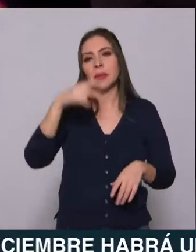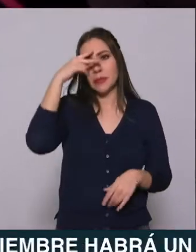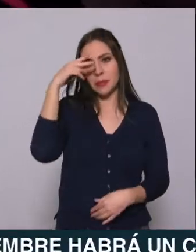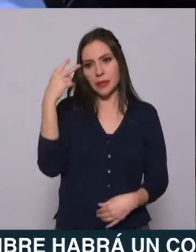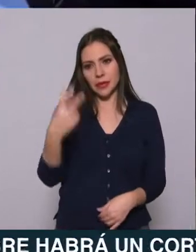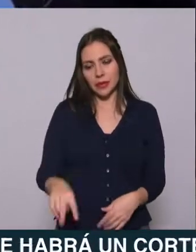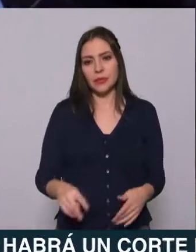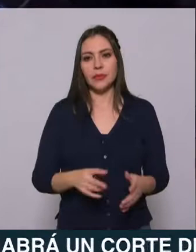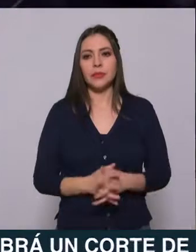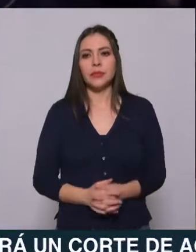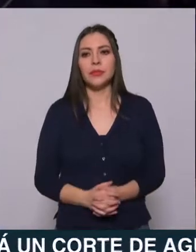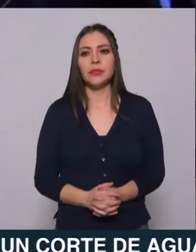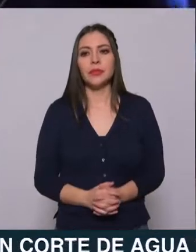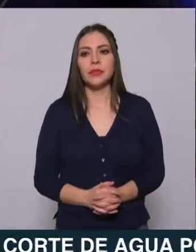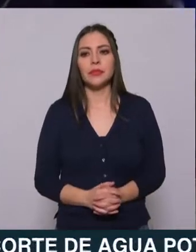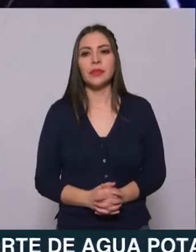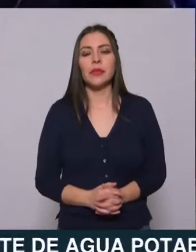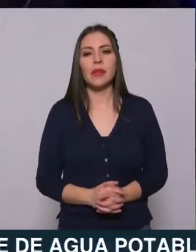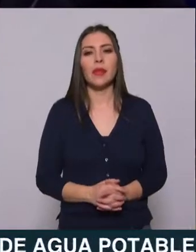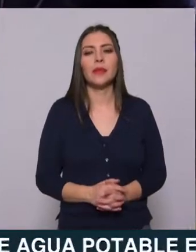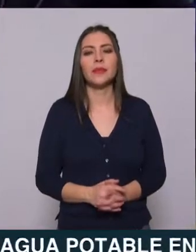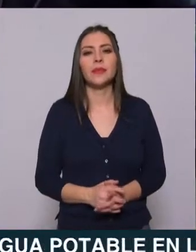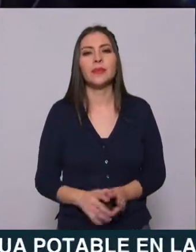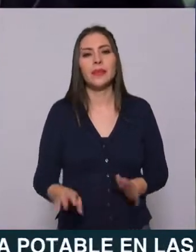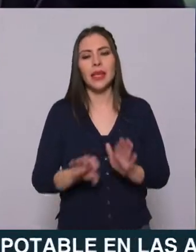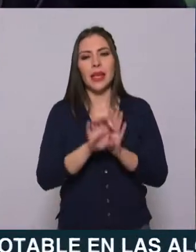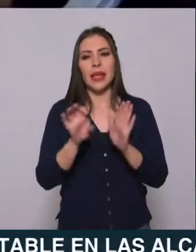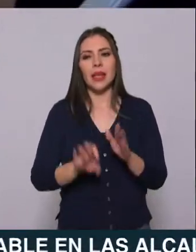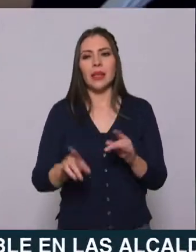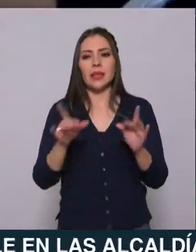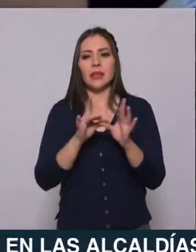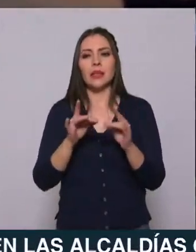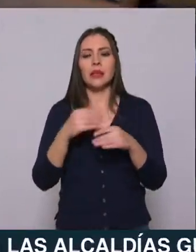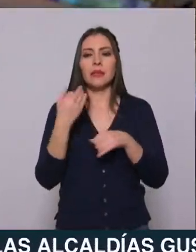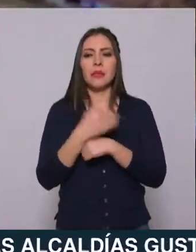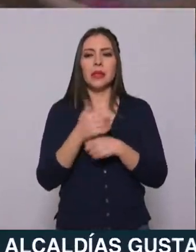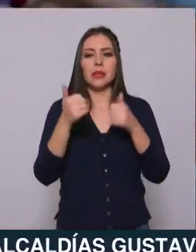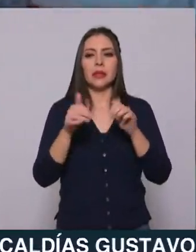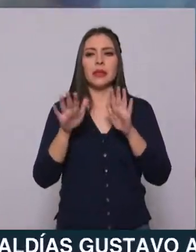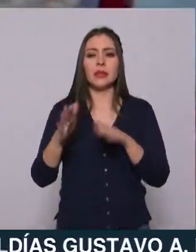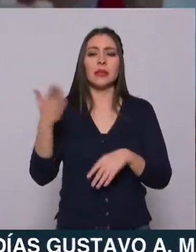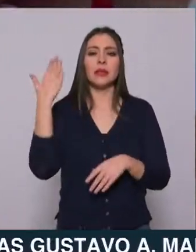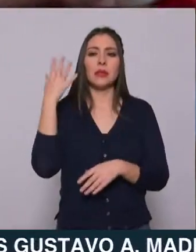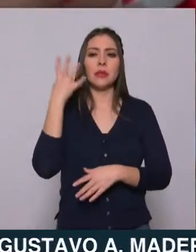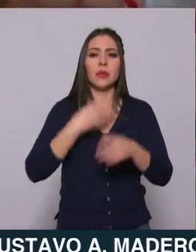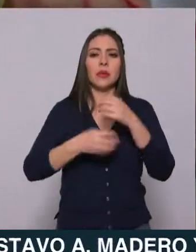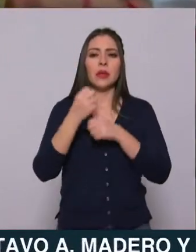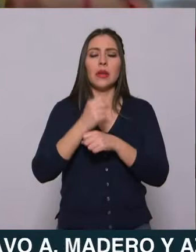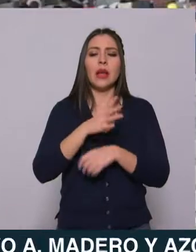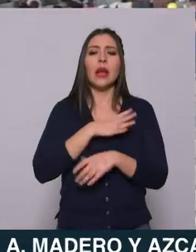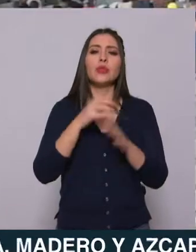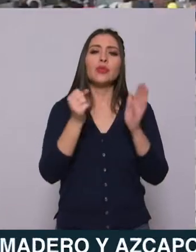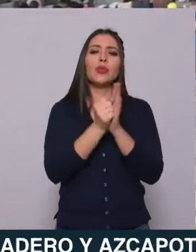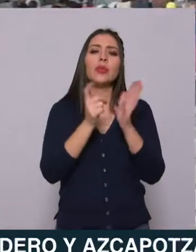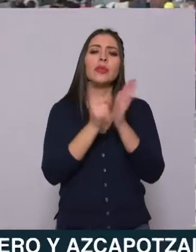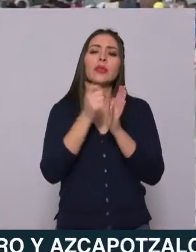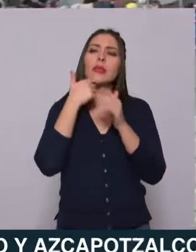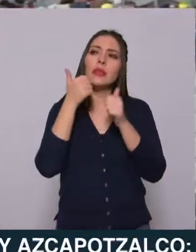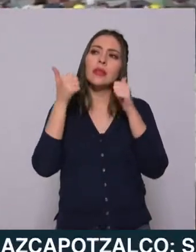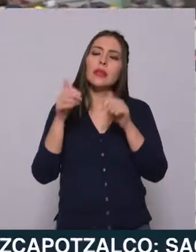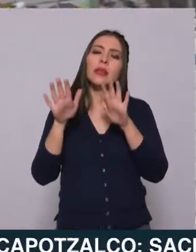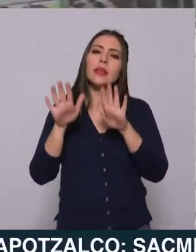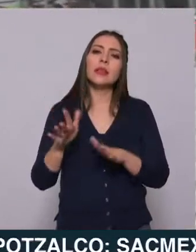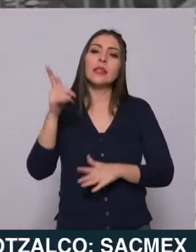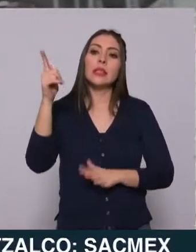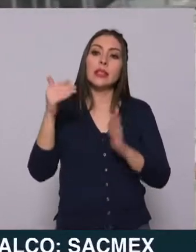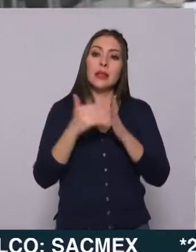por ejemplo, las cifras en el tema del refugio, hace apenas 4 años teníamos 7,000 solicitudes de refugio y vamos a